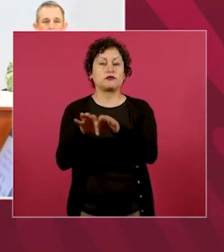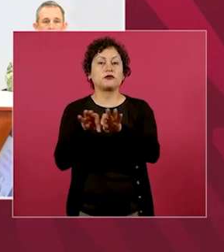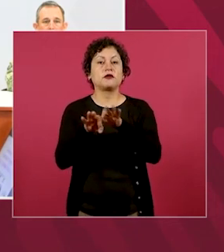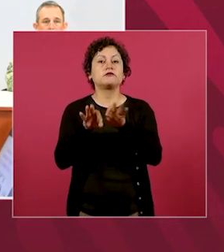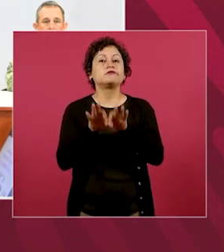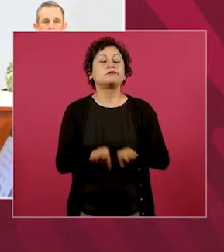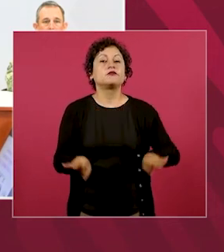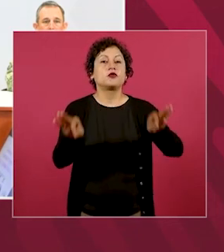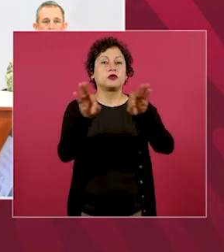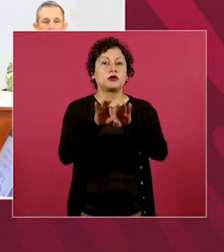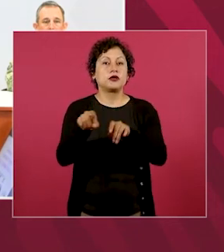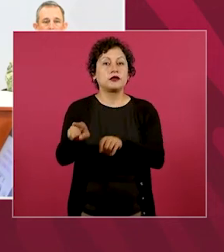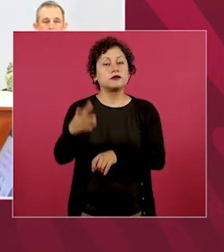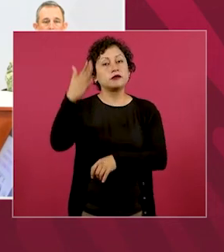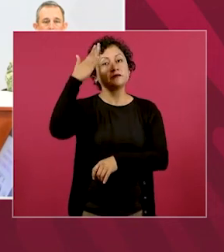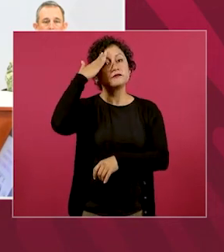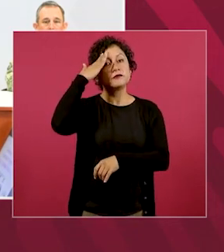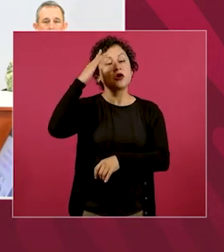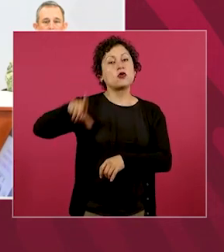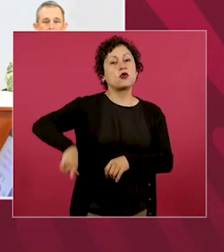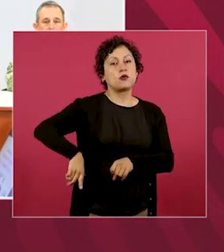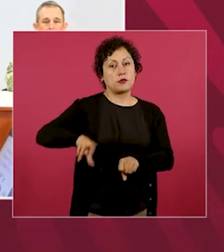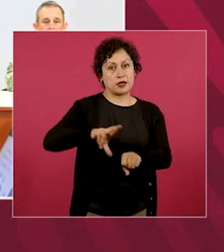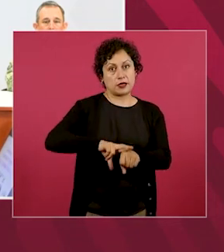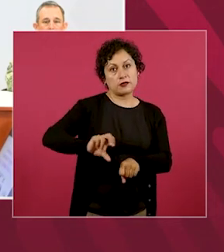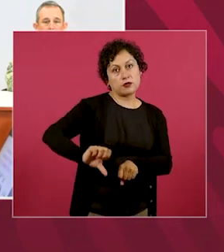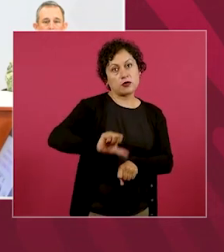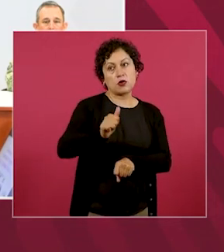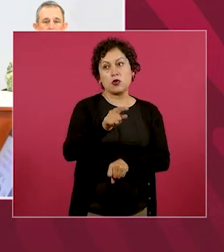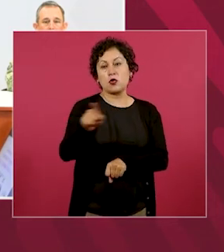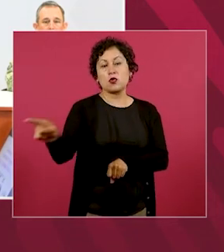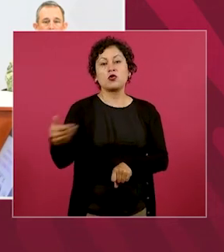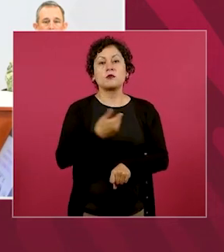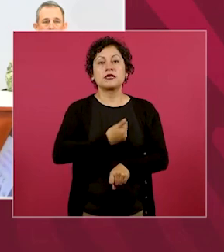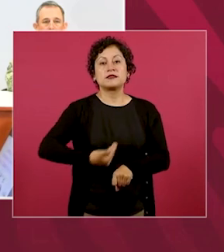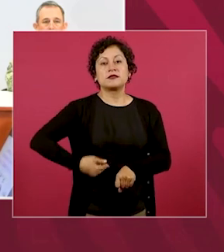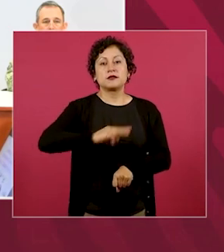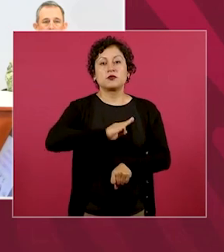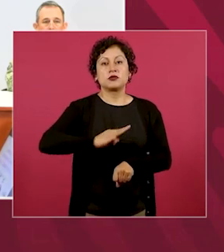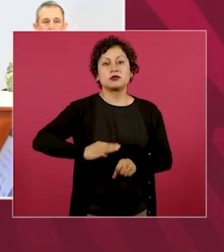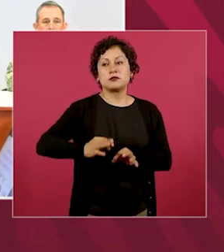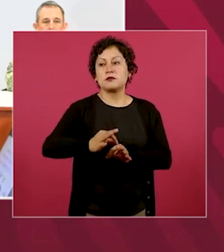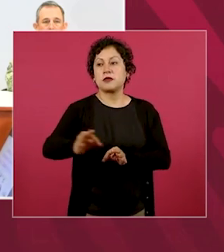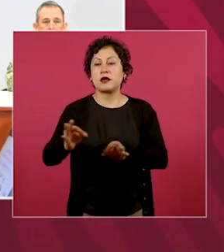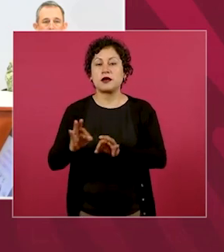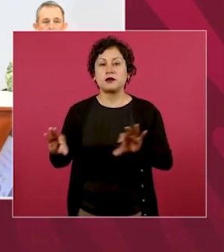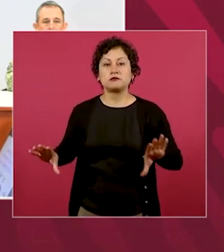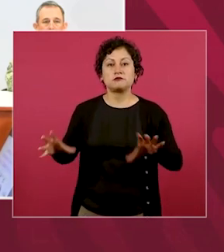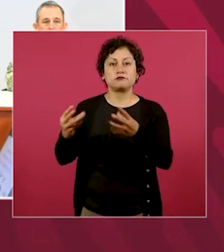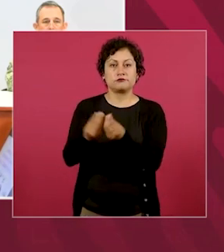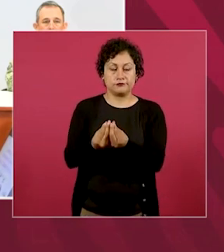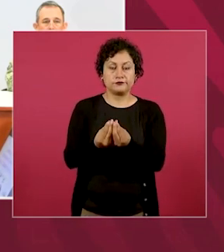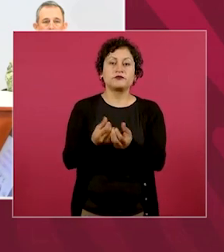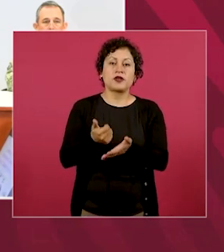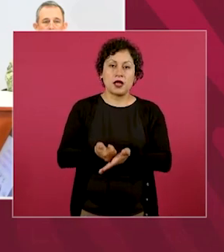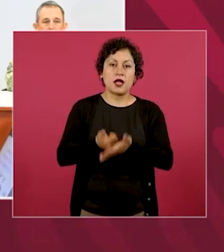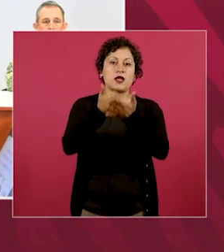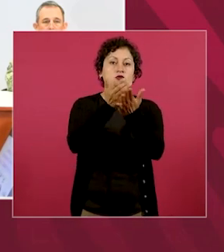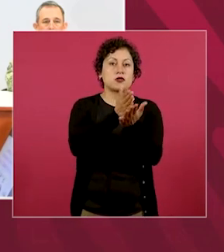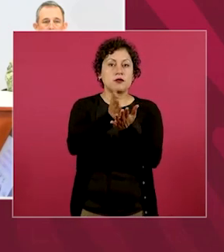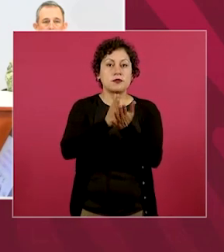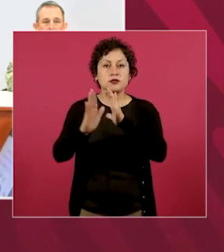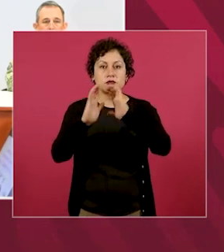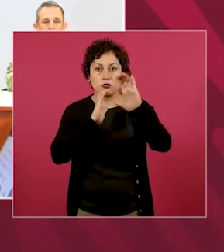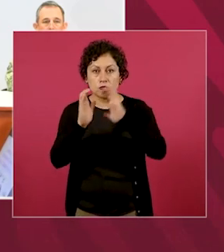gobernadora, las dependencias federales y municipales, ayudados a través de los medios de comunicación y de las redes